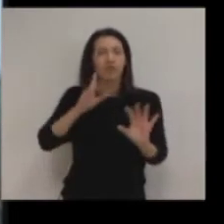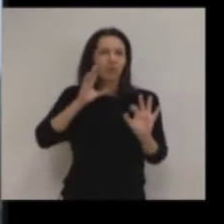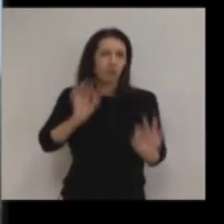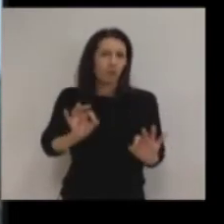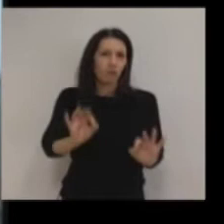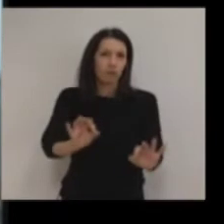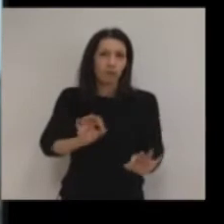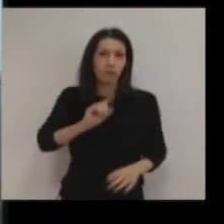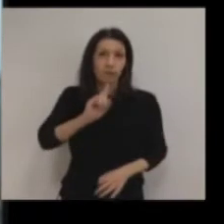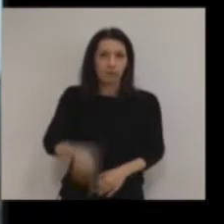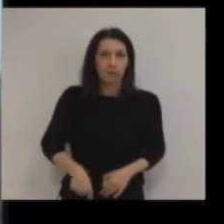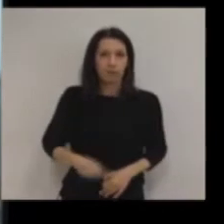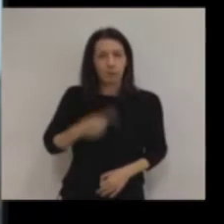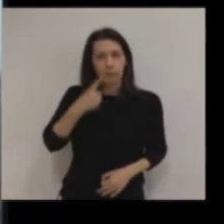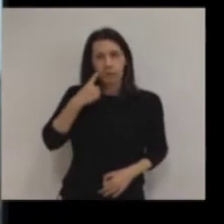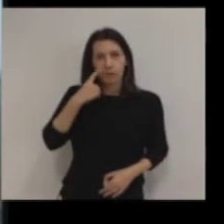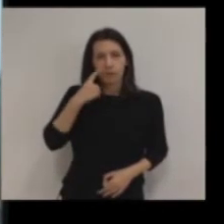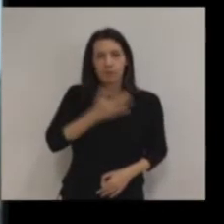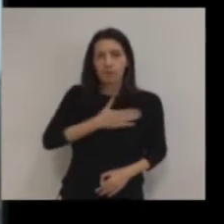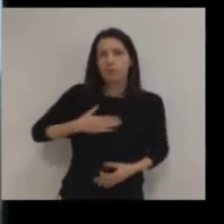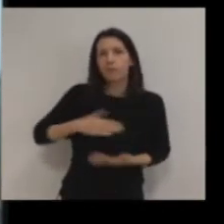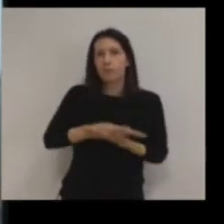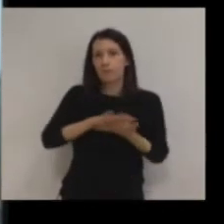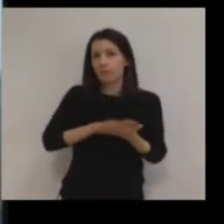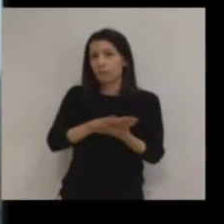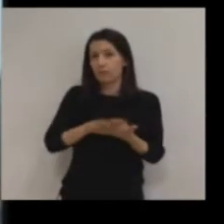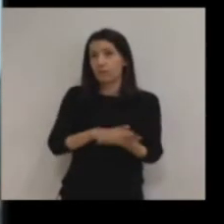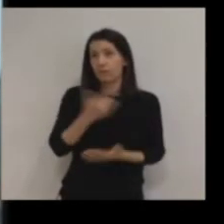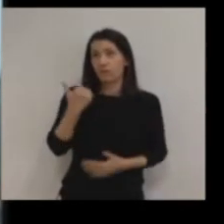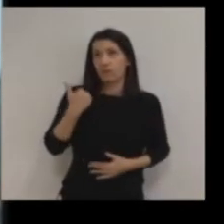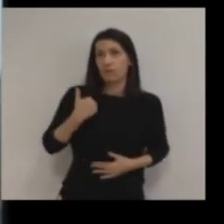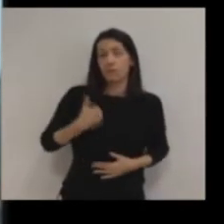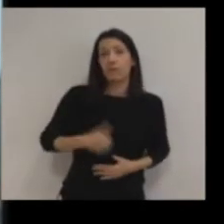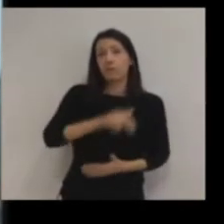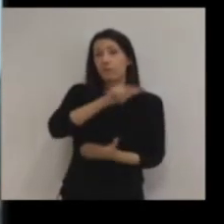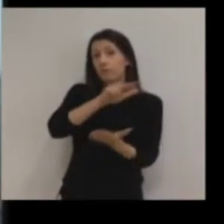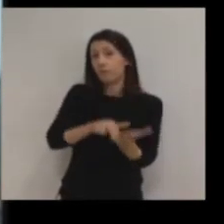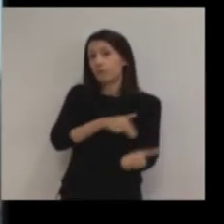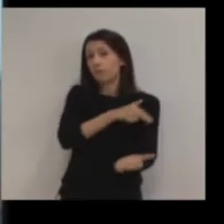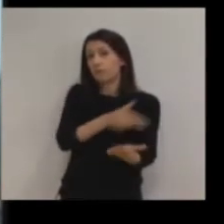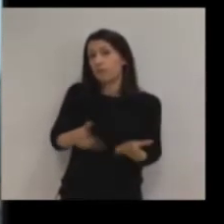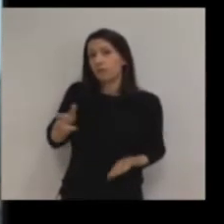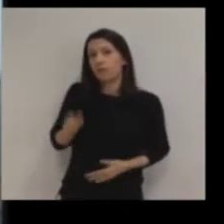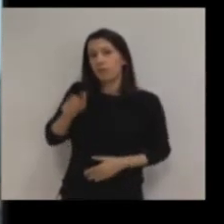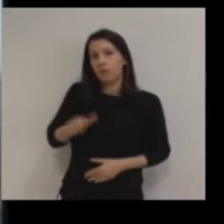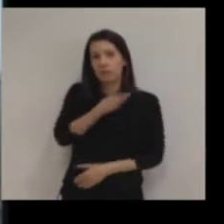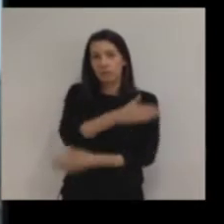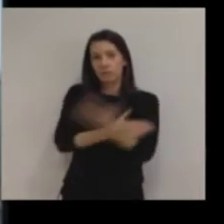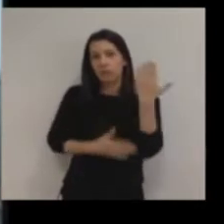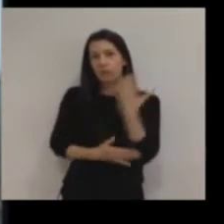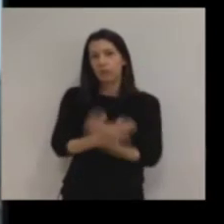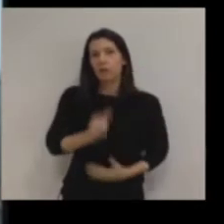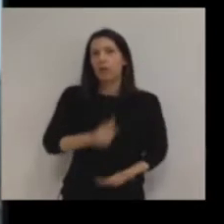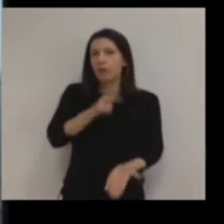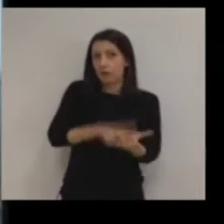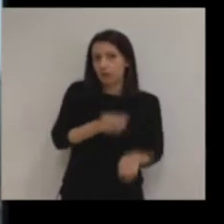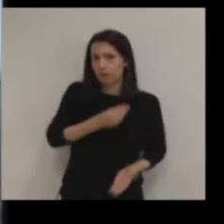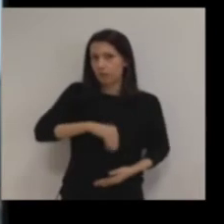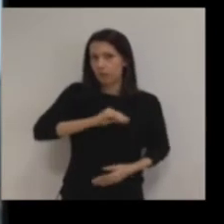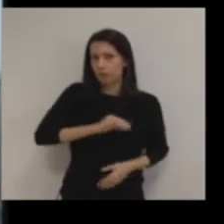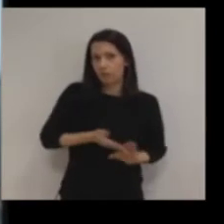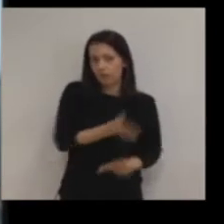también, y en esto hizo incidencia la Convención Internacional de Derechos de las Personas con Discapacidad, que ratificó